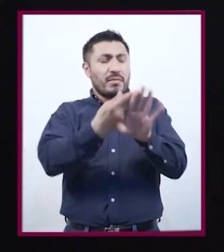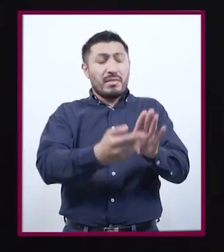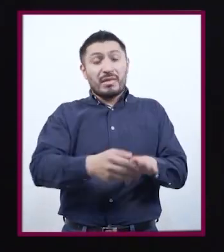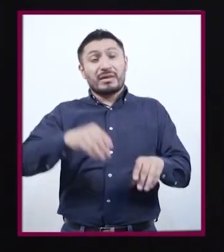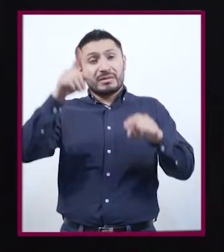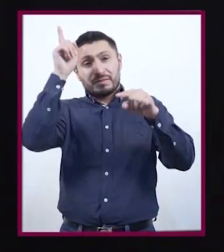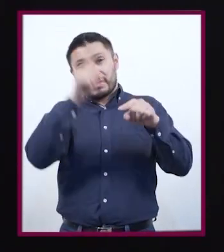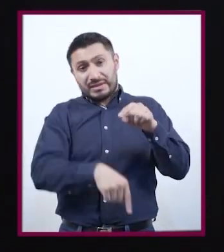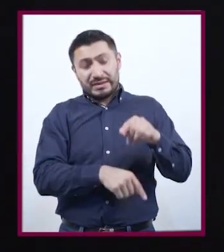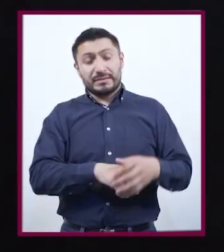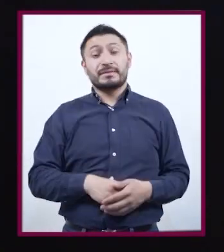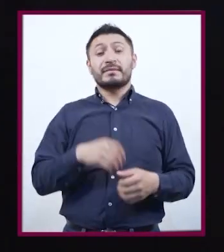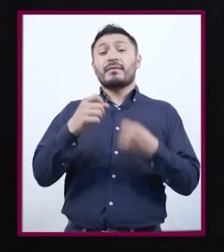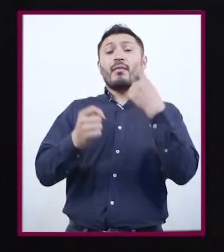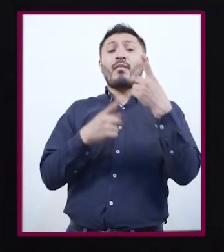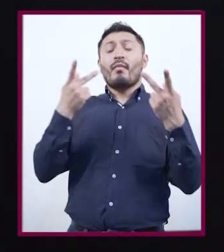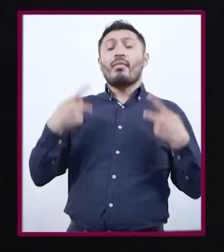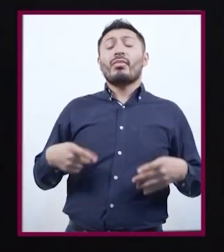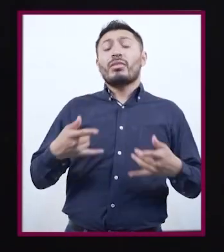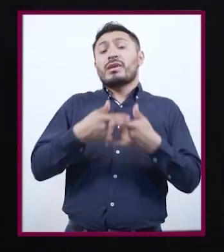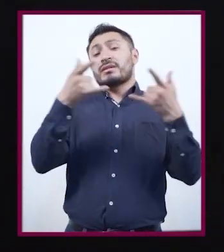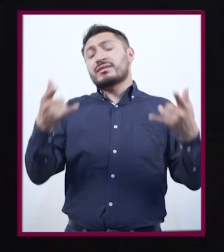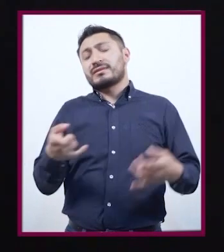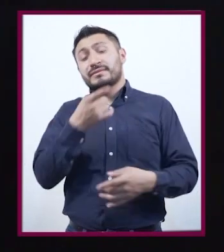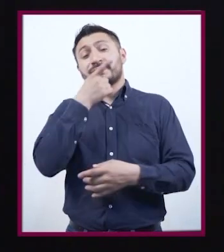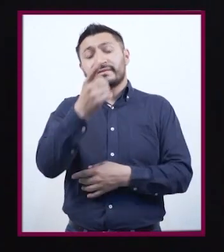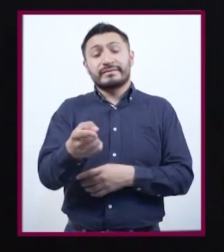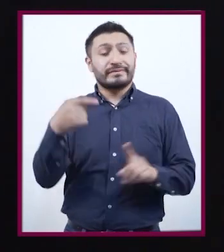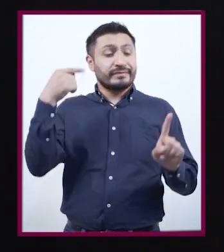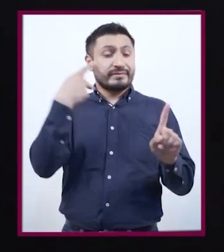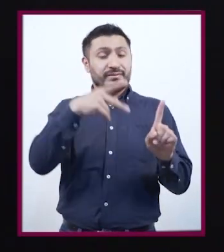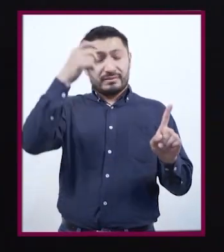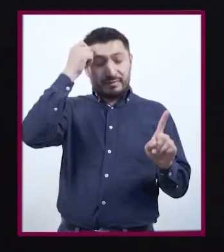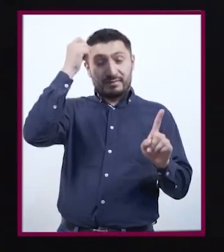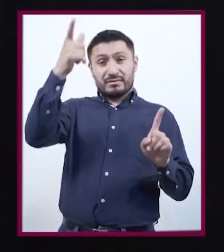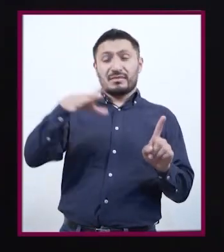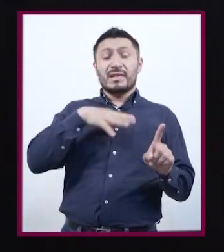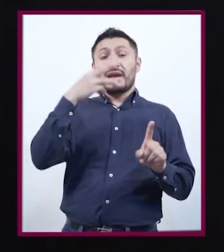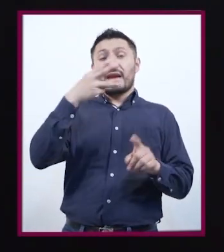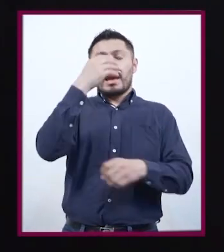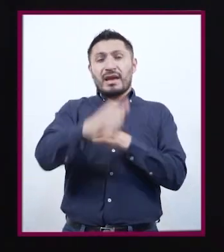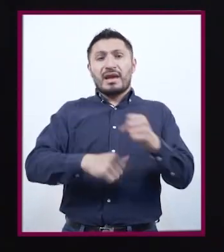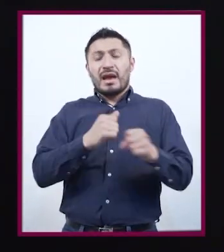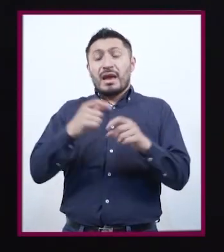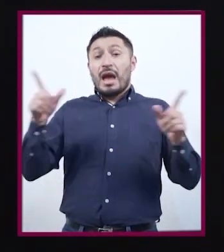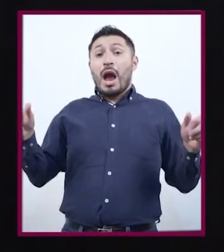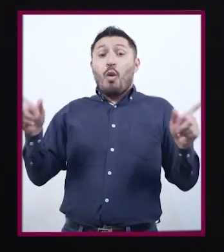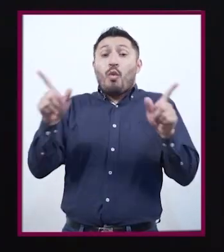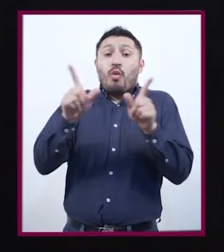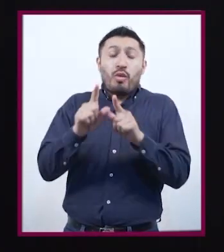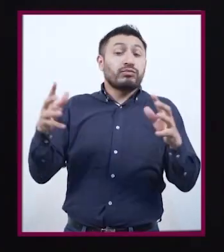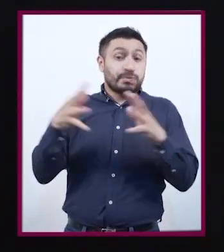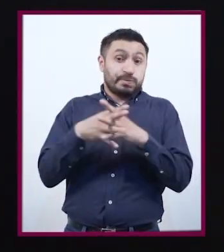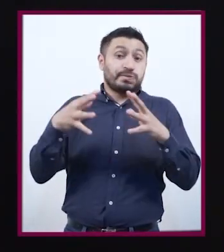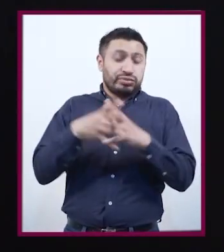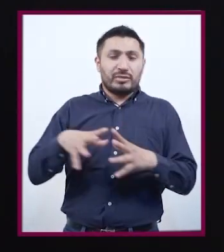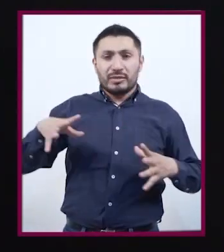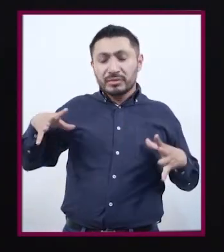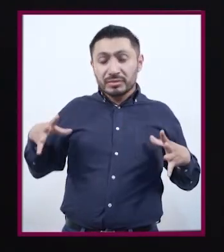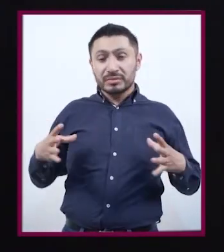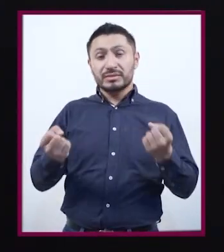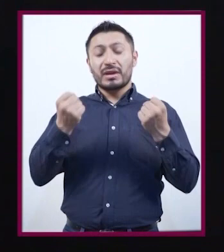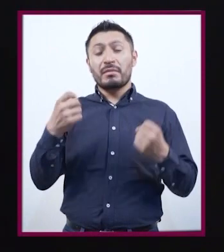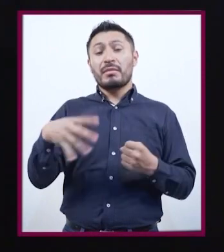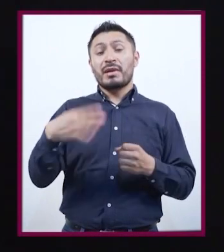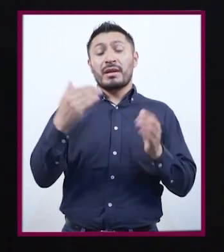ejército alemán y derrotar a los nazis. Algunos historiadores afirman que el invento de Turing acortó 3 años la duración